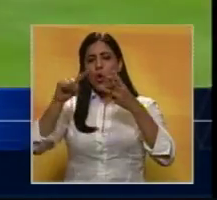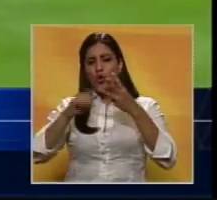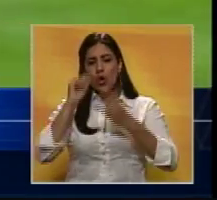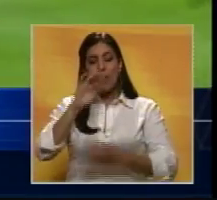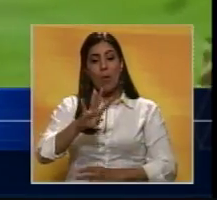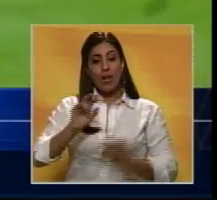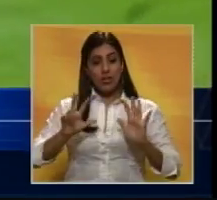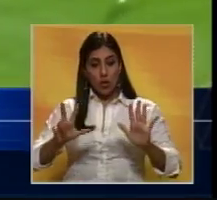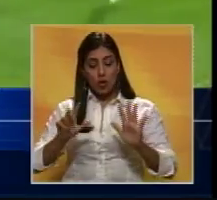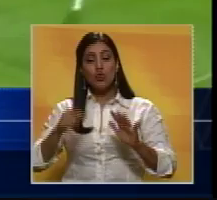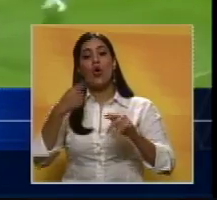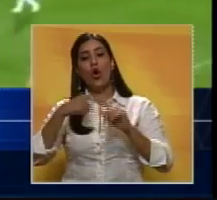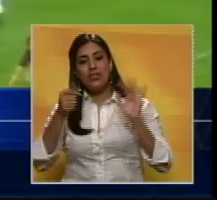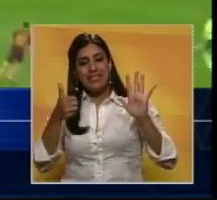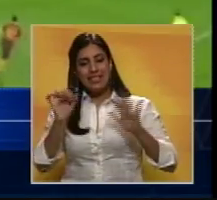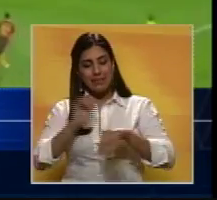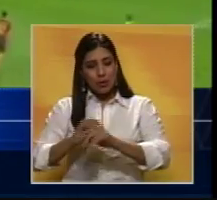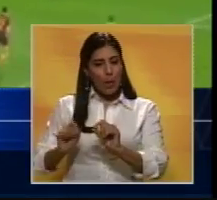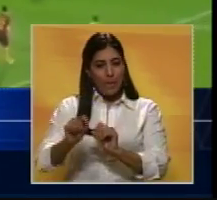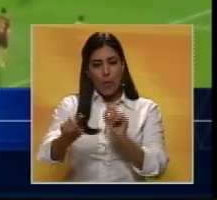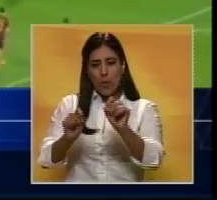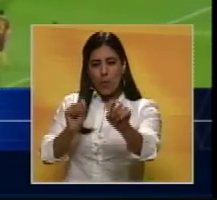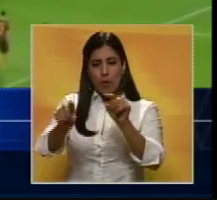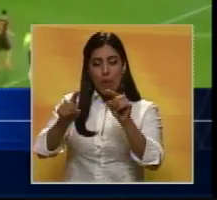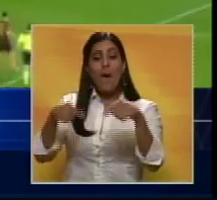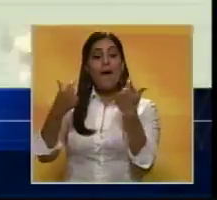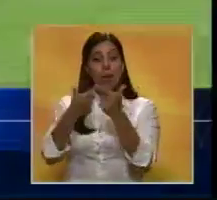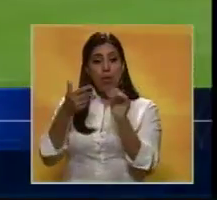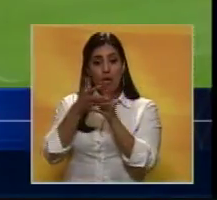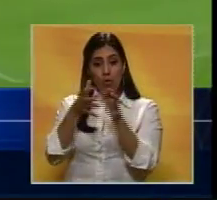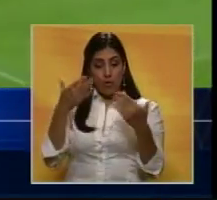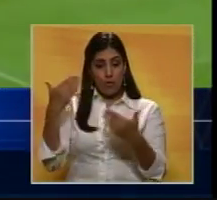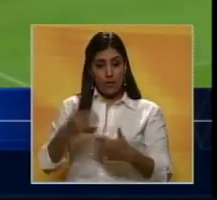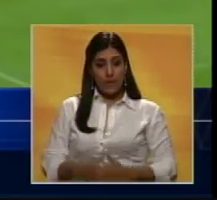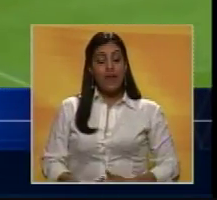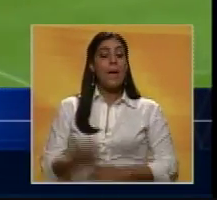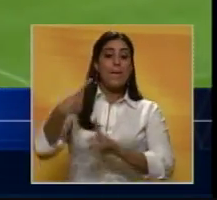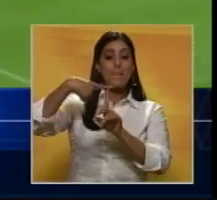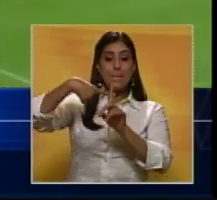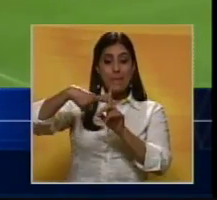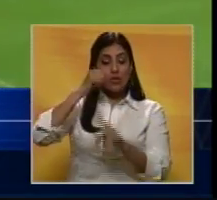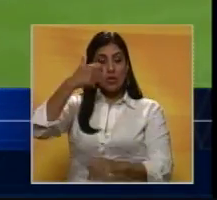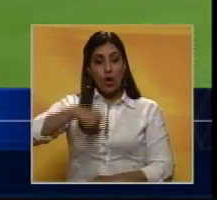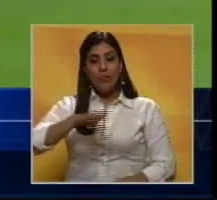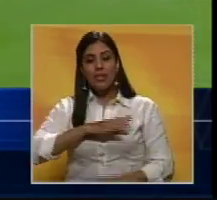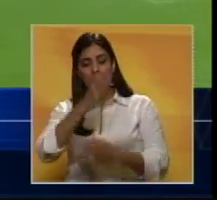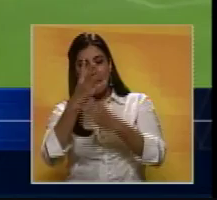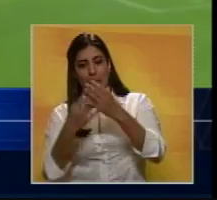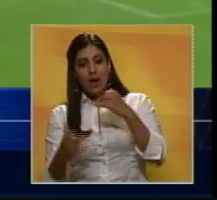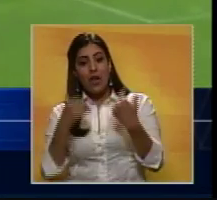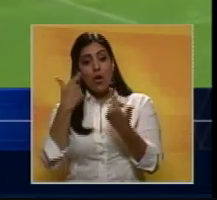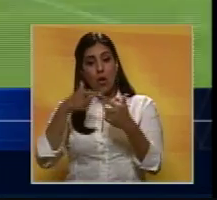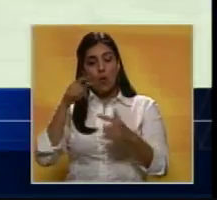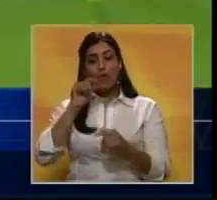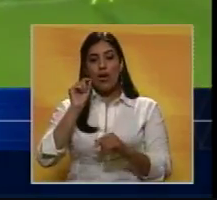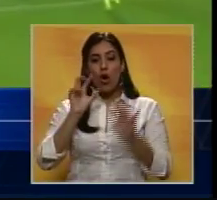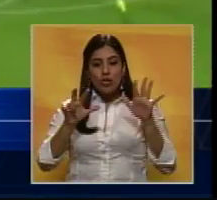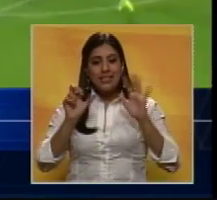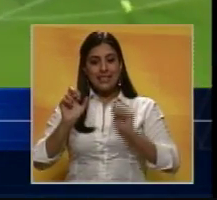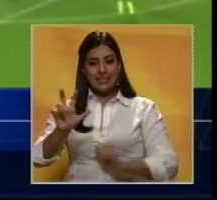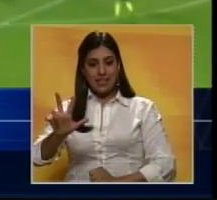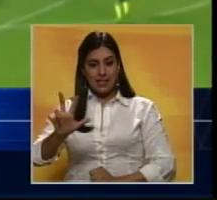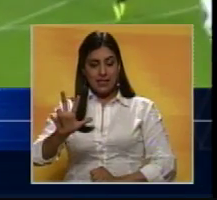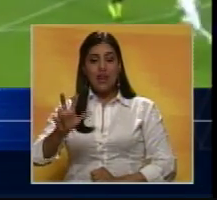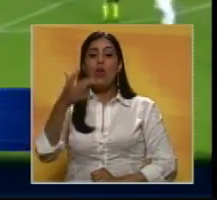Salah al 48 y al 60 resolvieron el partido para el cuadro de la Loba. Ahmed Ben Ali descontó por los adriáticos al